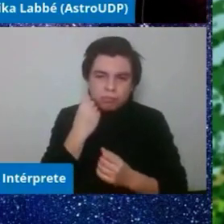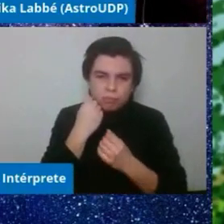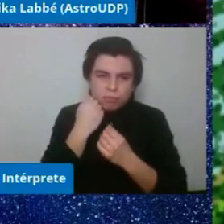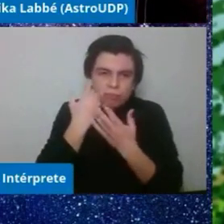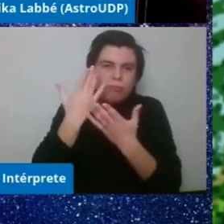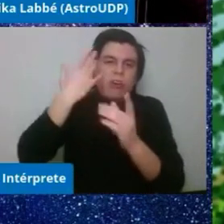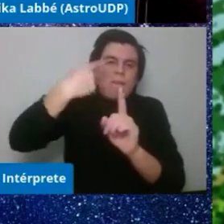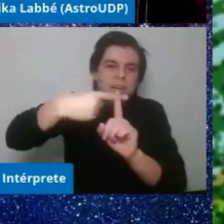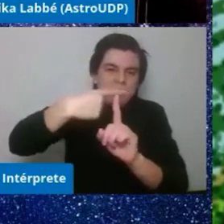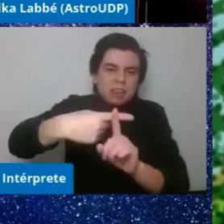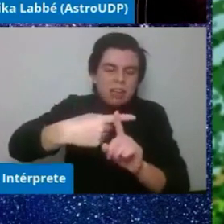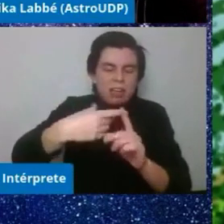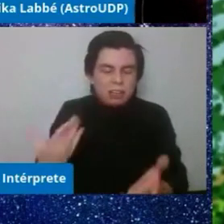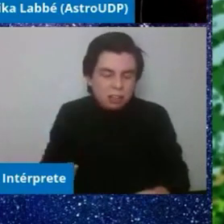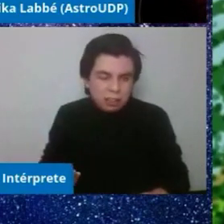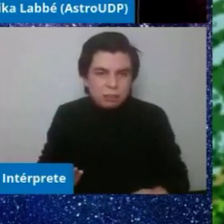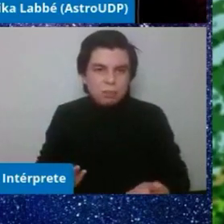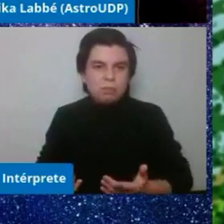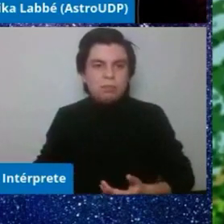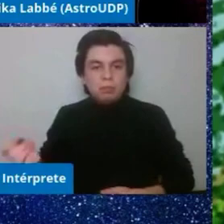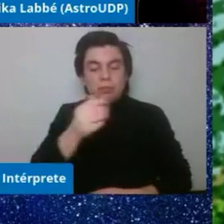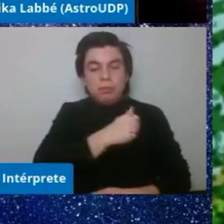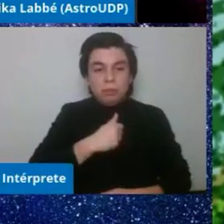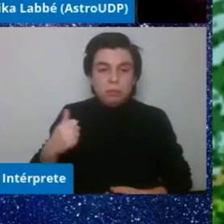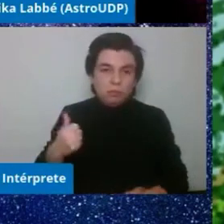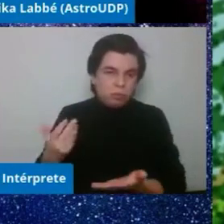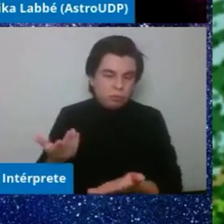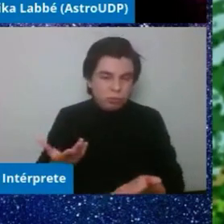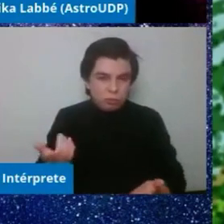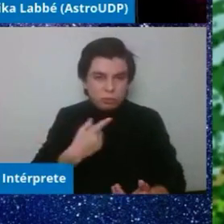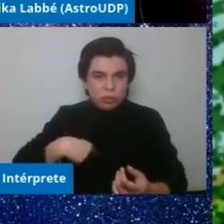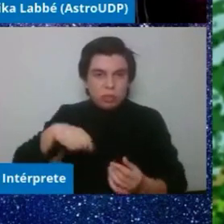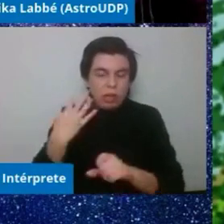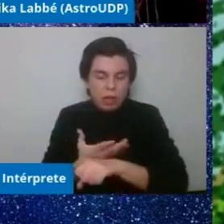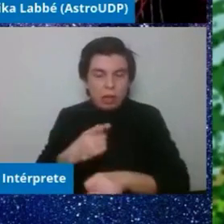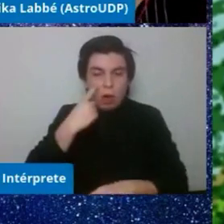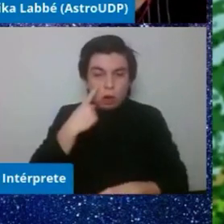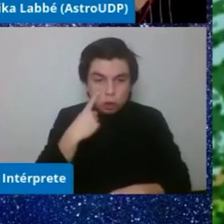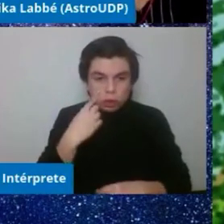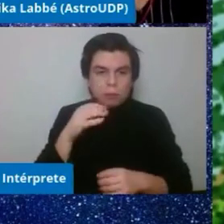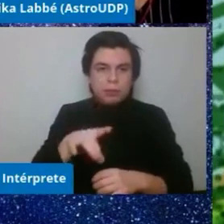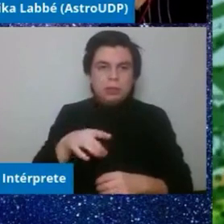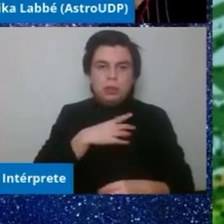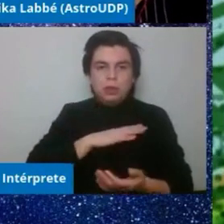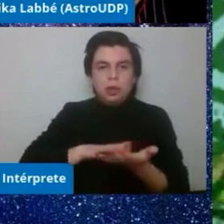hay más conocimiento y con las cosas que seguimos haciendo esperamos que esto siga creciendo.